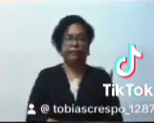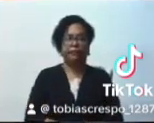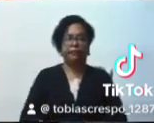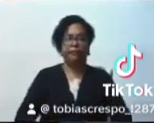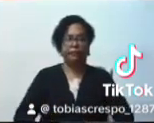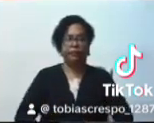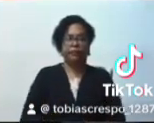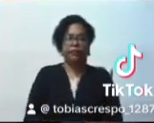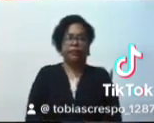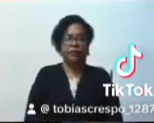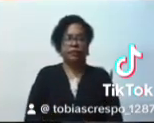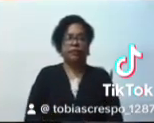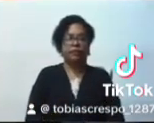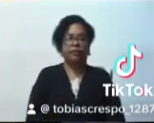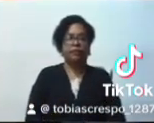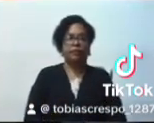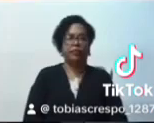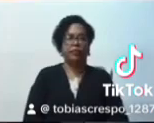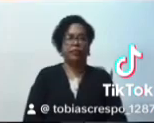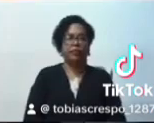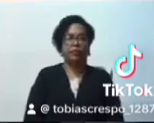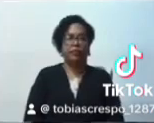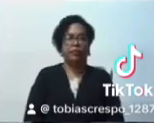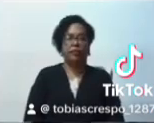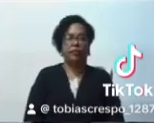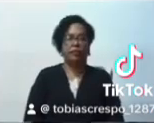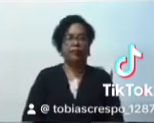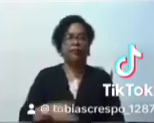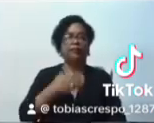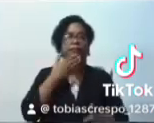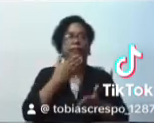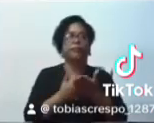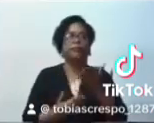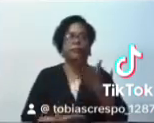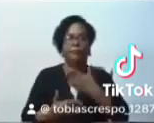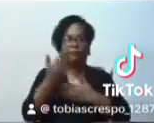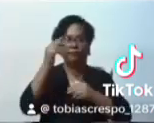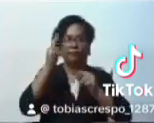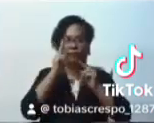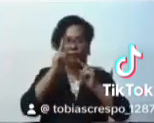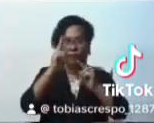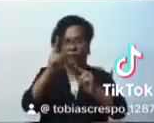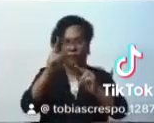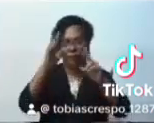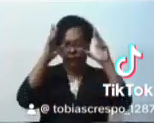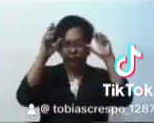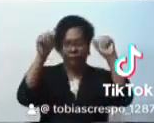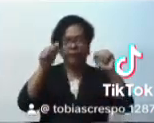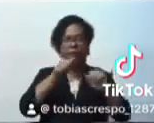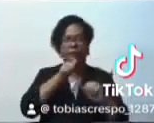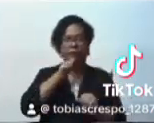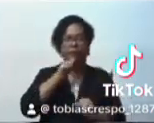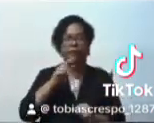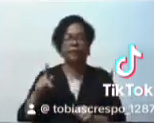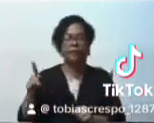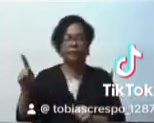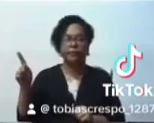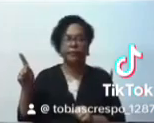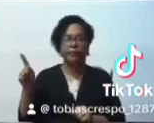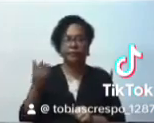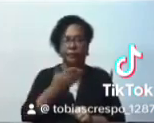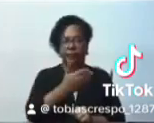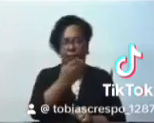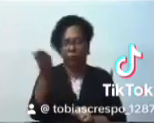muy buenos días, honorable presidente Alfredo Pacheco, buenos días, bufete directivo y colegas diputados